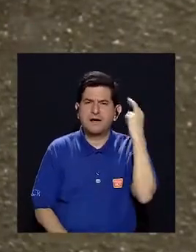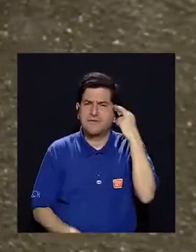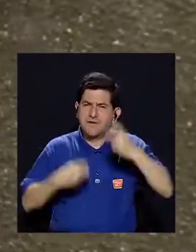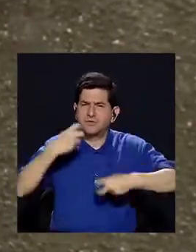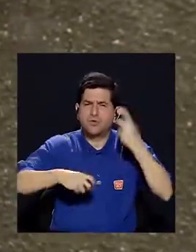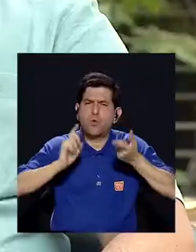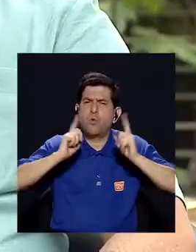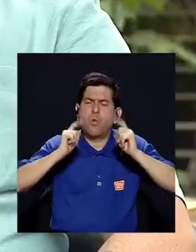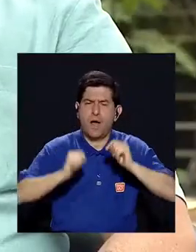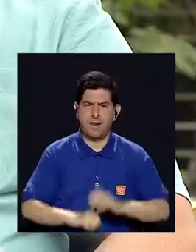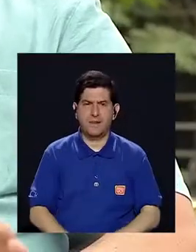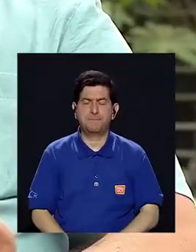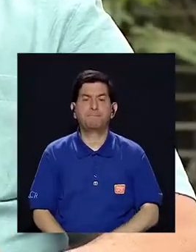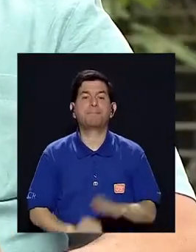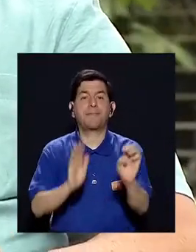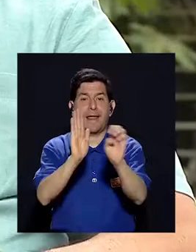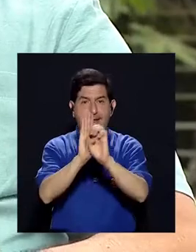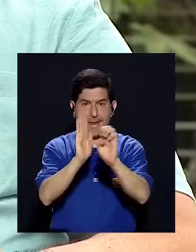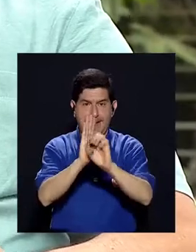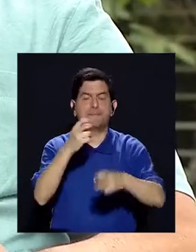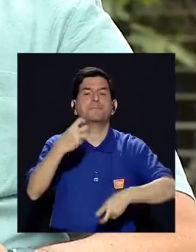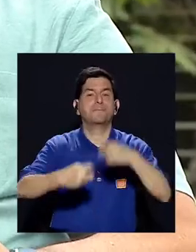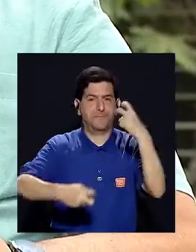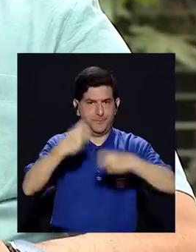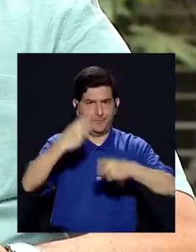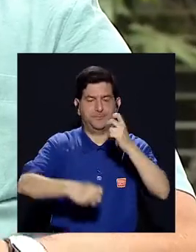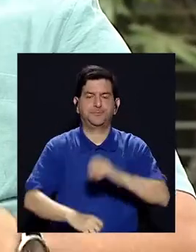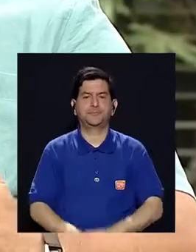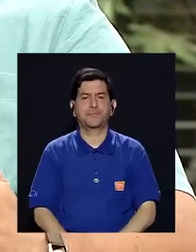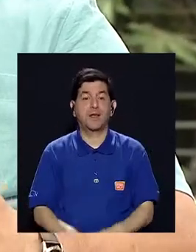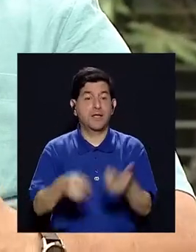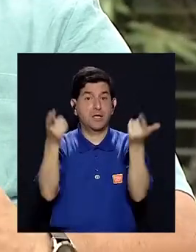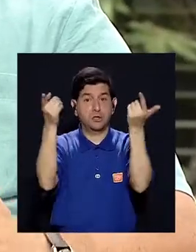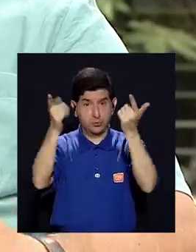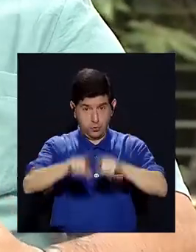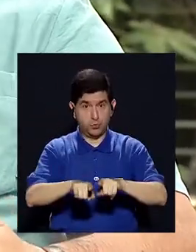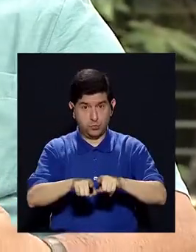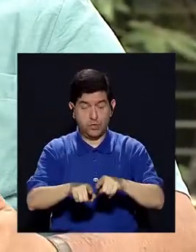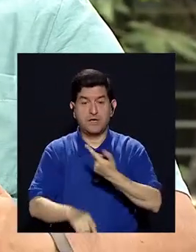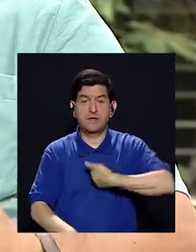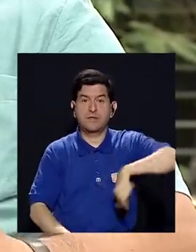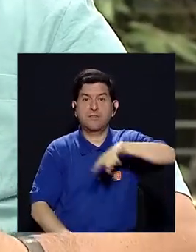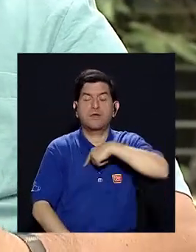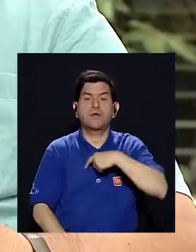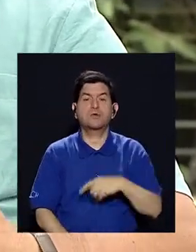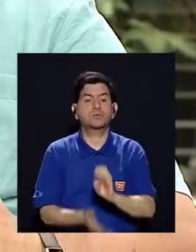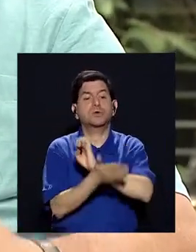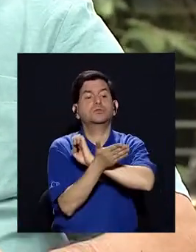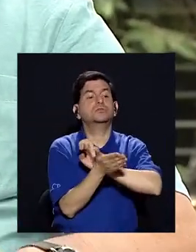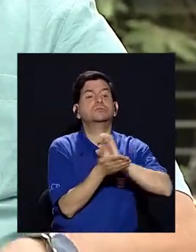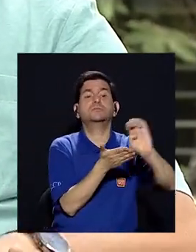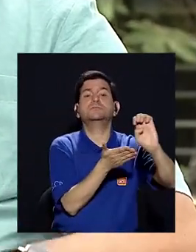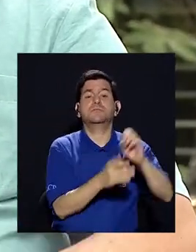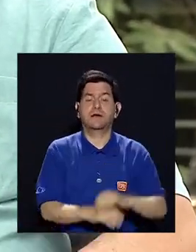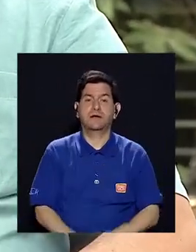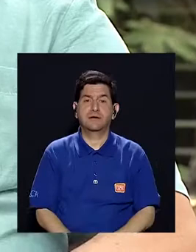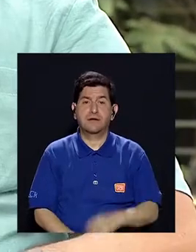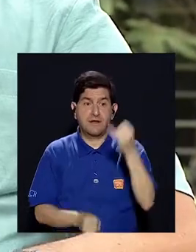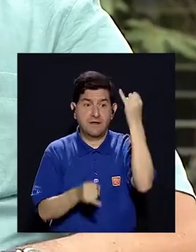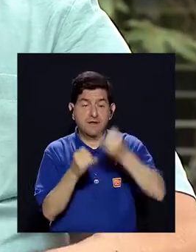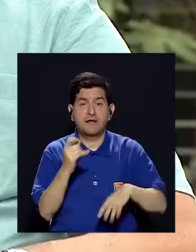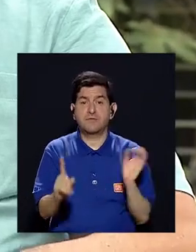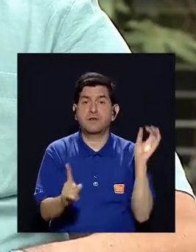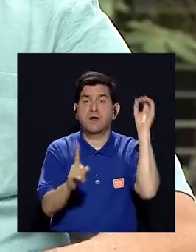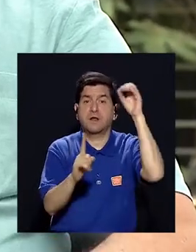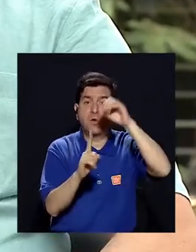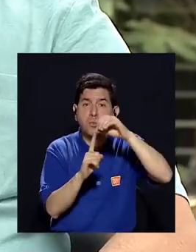viene a ser el problema? Le voy a poner un ejemplo de un problema y qué es lo que está ocurriendo y qué es lo que nosotros tenemos que evitar y al final es